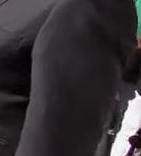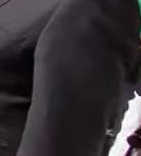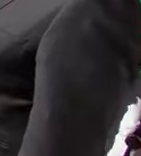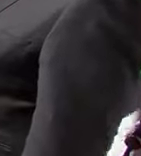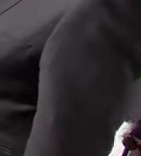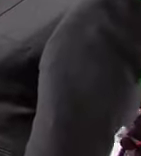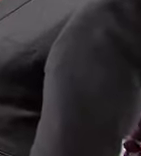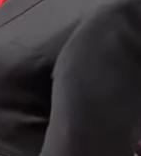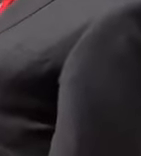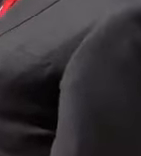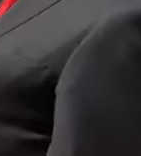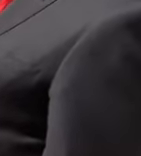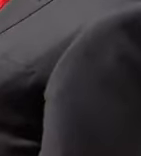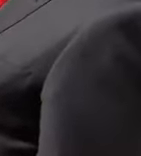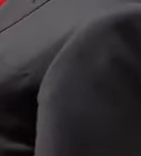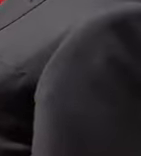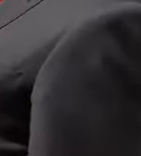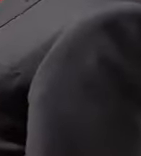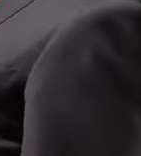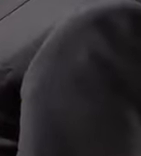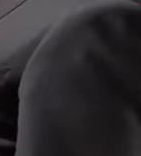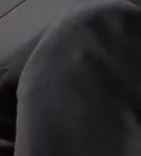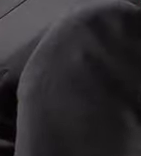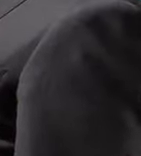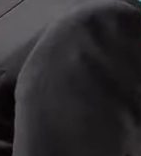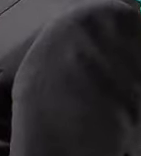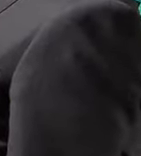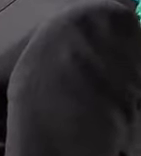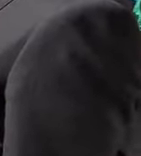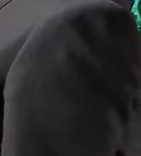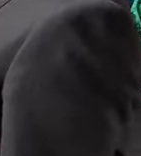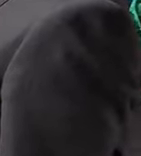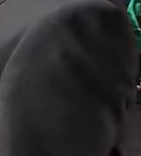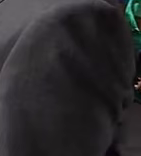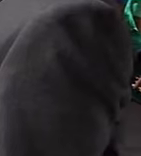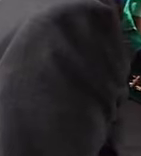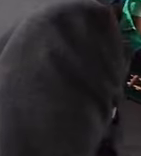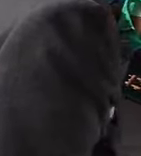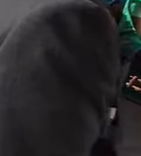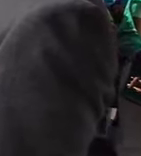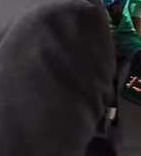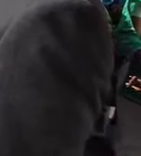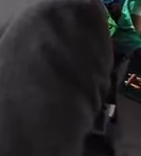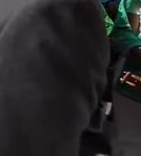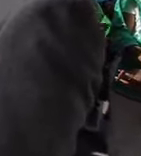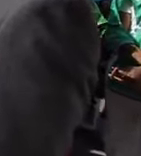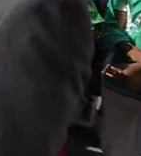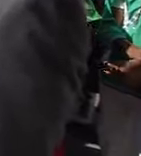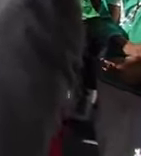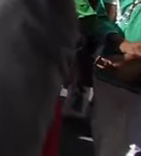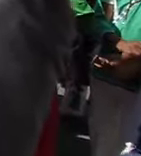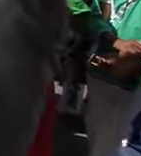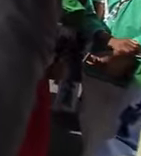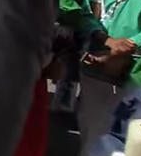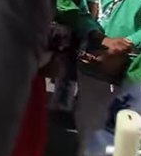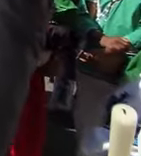estemos unidos, estemos de la mano, yo creo que eso es parte también de la transformación. Wirikuta se